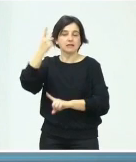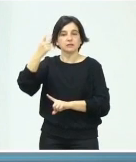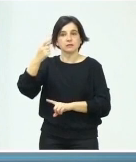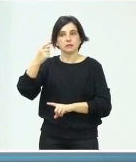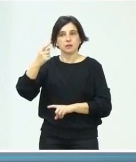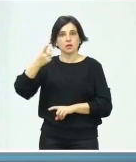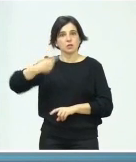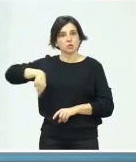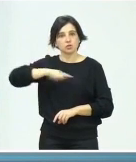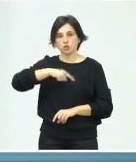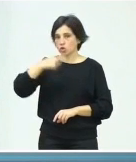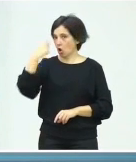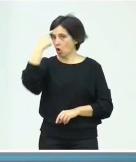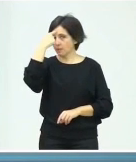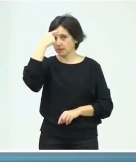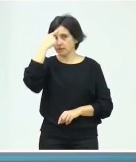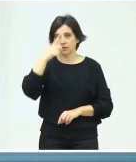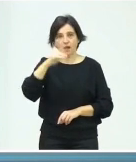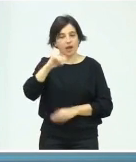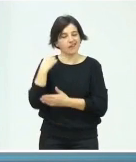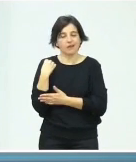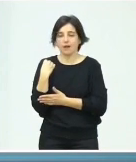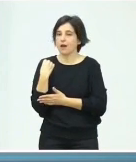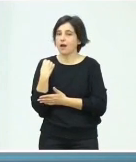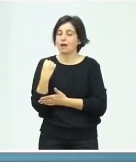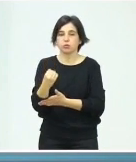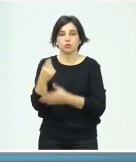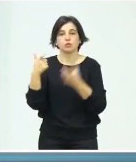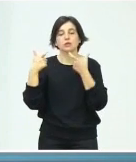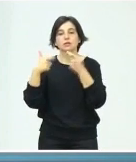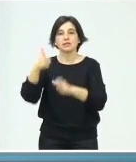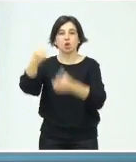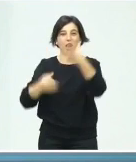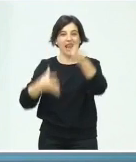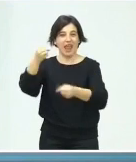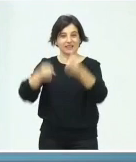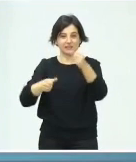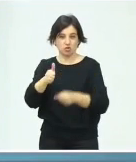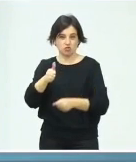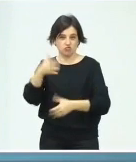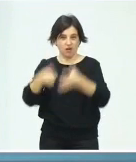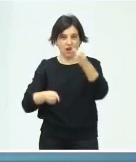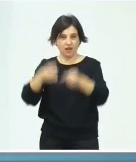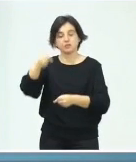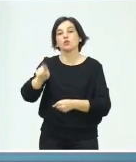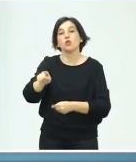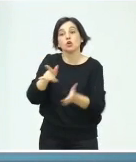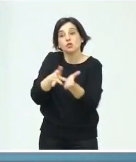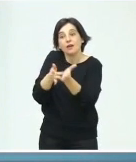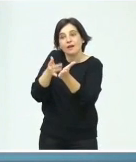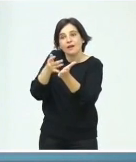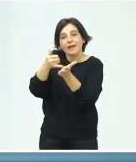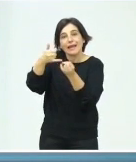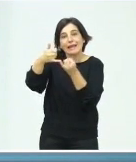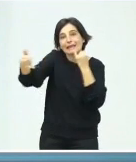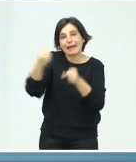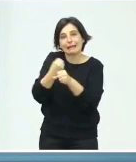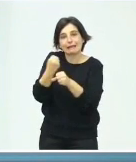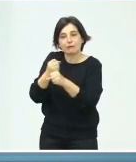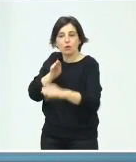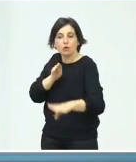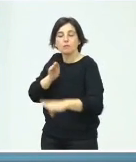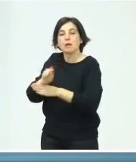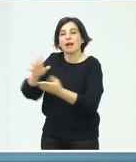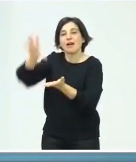la obsesión de esta consejería por el apoyo al sector lácteo nos lleva a realizar una nueva línea de ayuda para